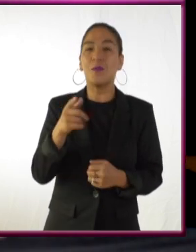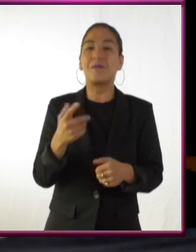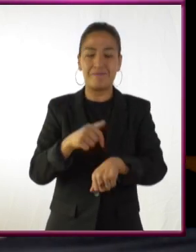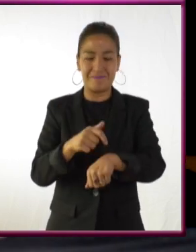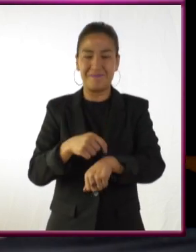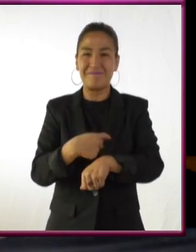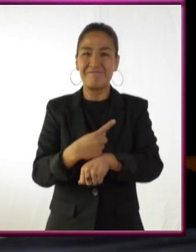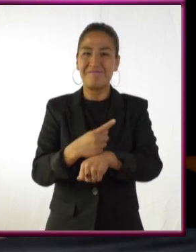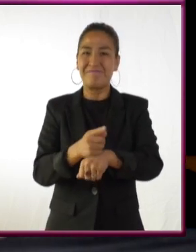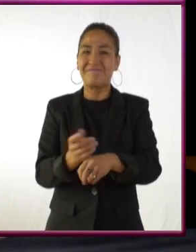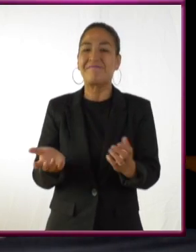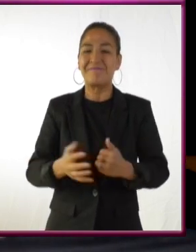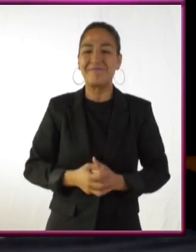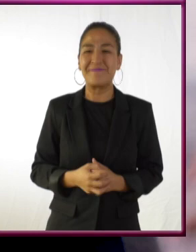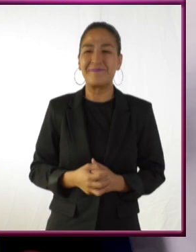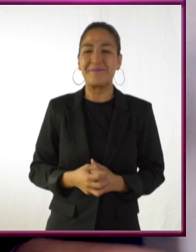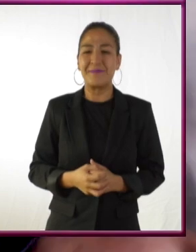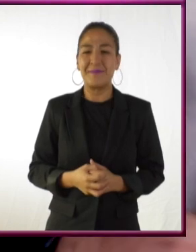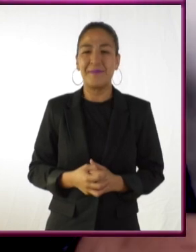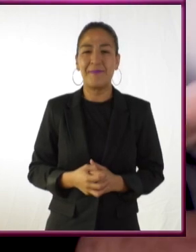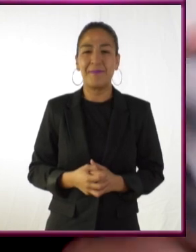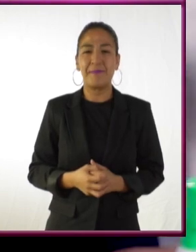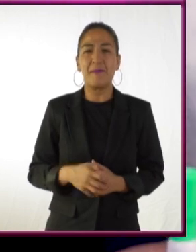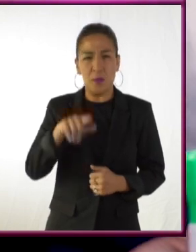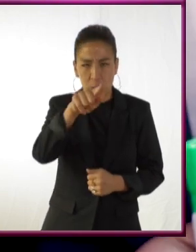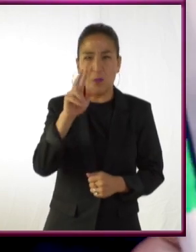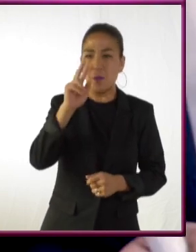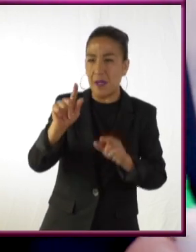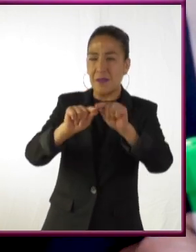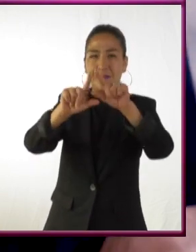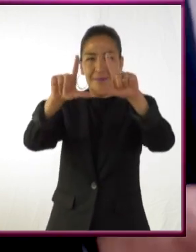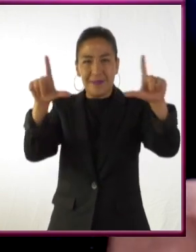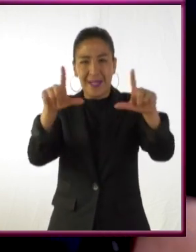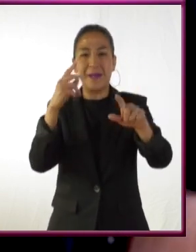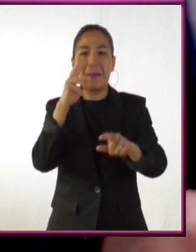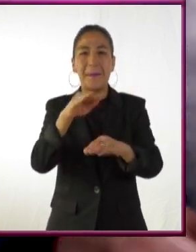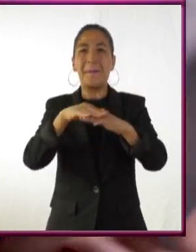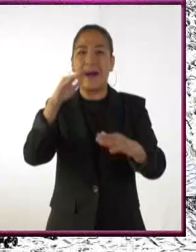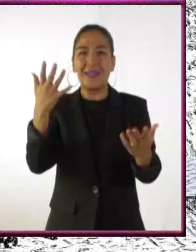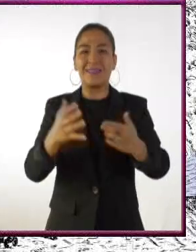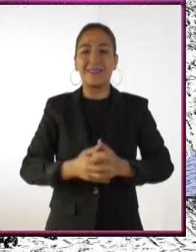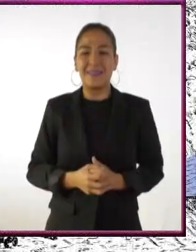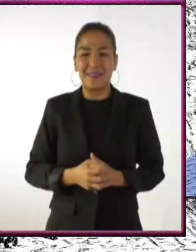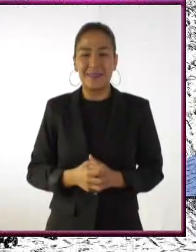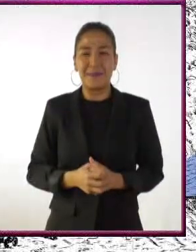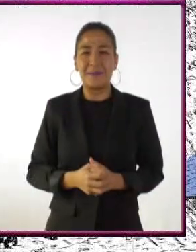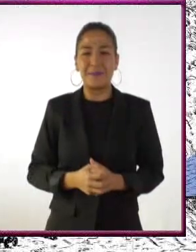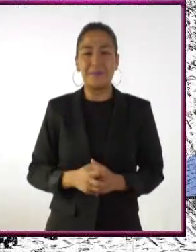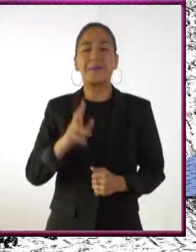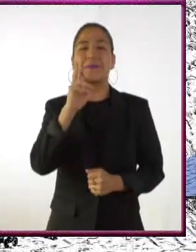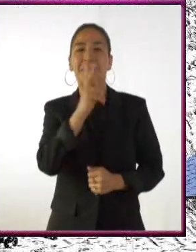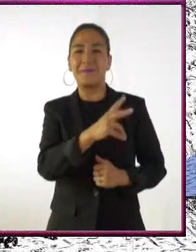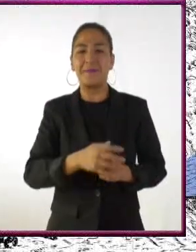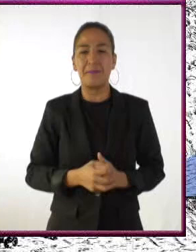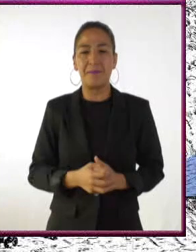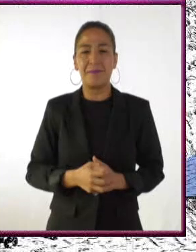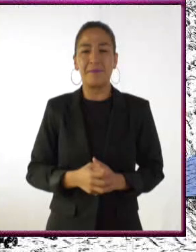Venga. Tic-toc, tic-toc, tic-toc. Ay, pero pónganlo en pantalla para que me ayuden a buscar los puentes, pues. A